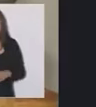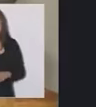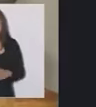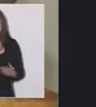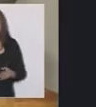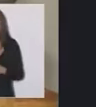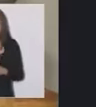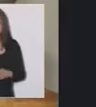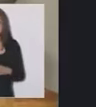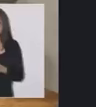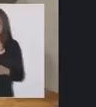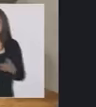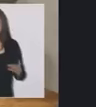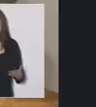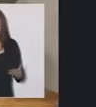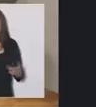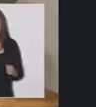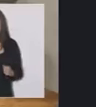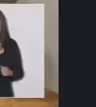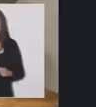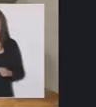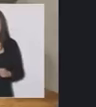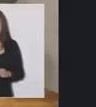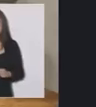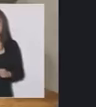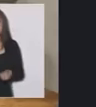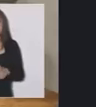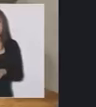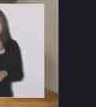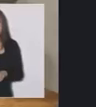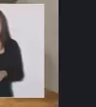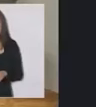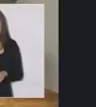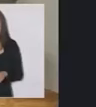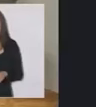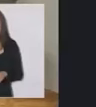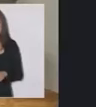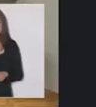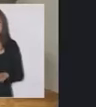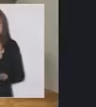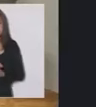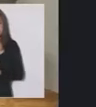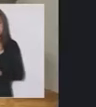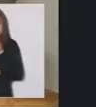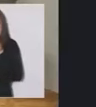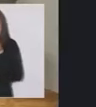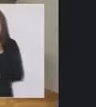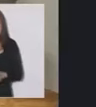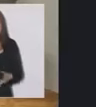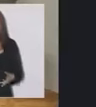Entonces, yo no veo por qué hacer una crítica